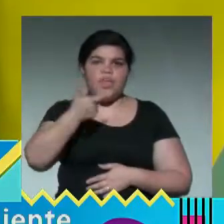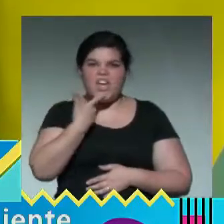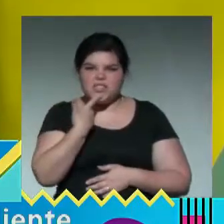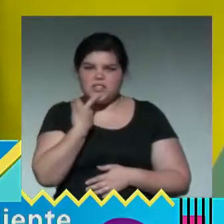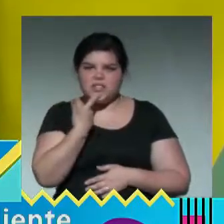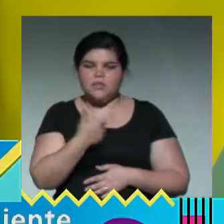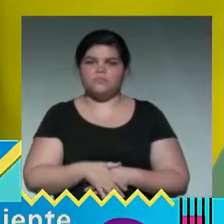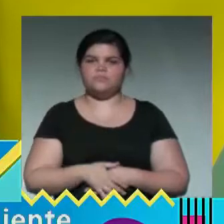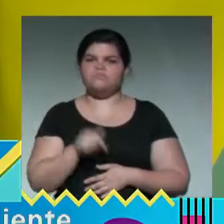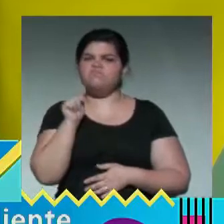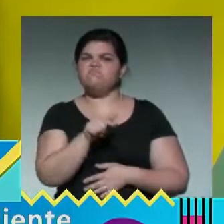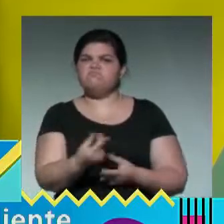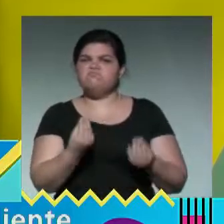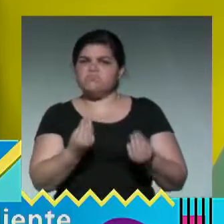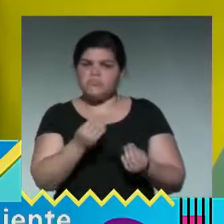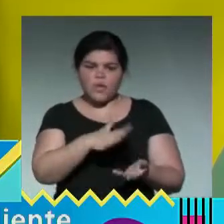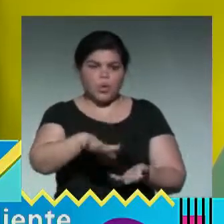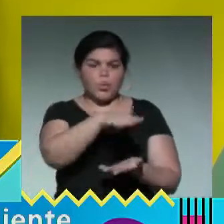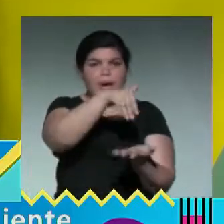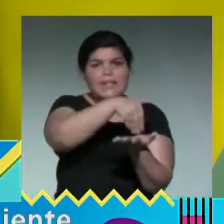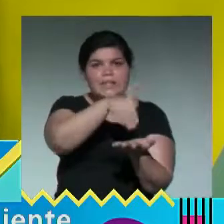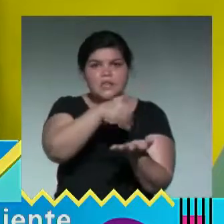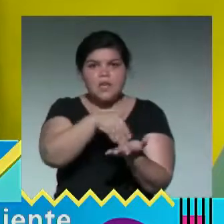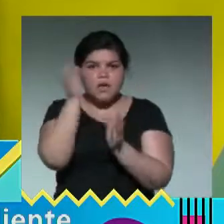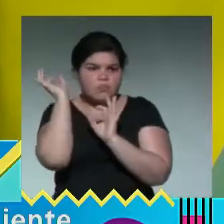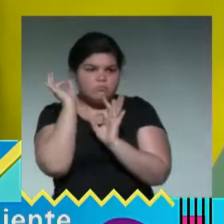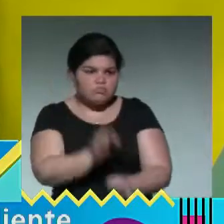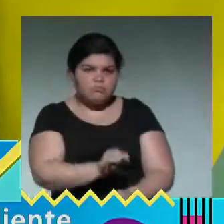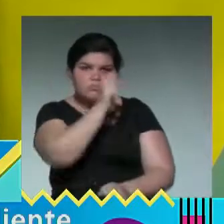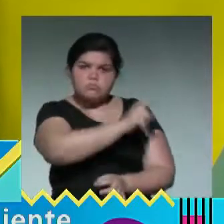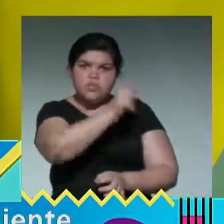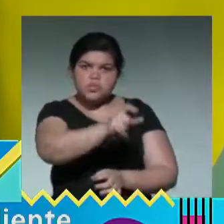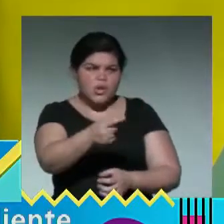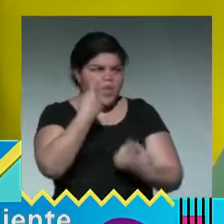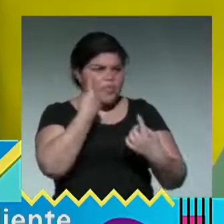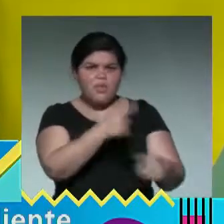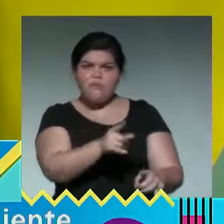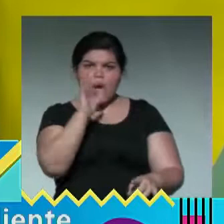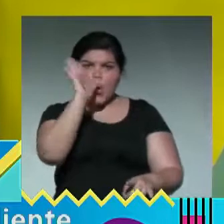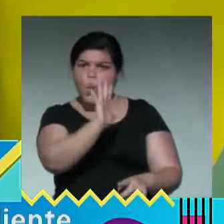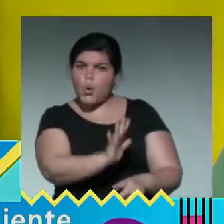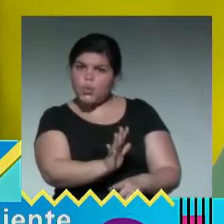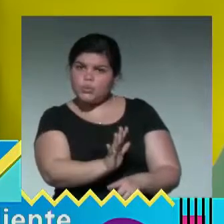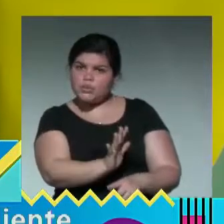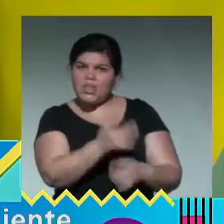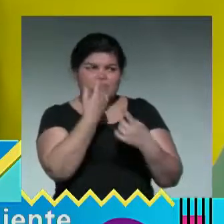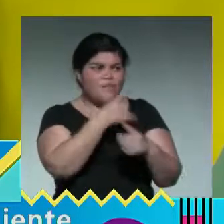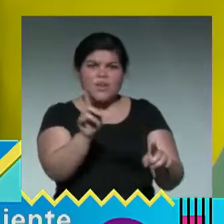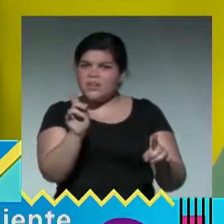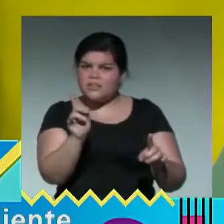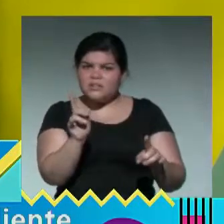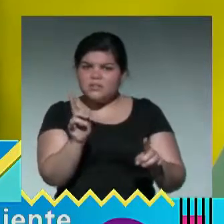territorio con habitantes absolutamente diferentes, desconocidos. Eso va a